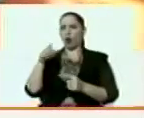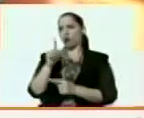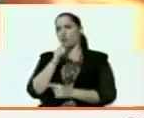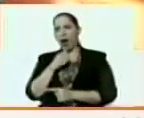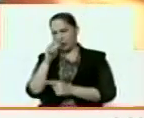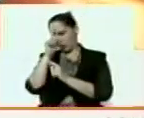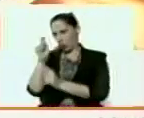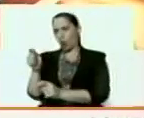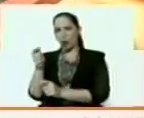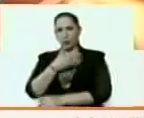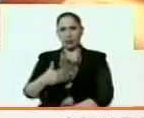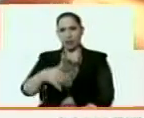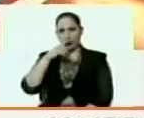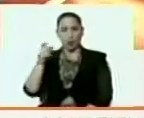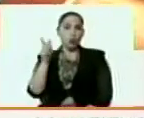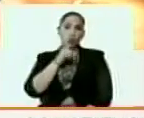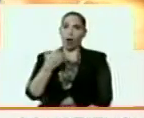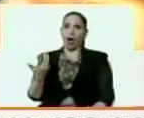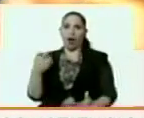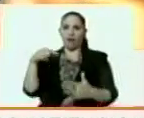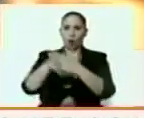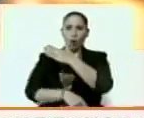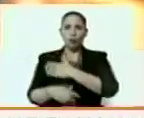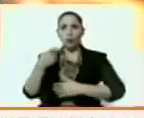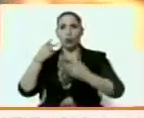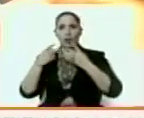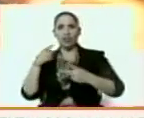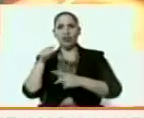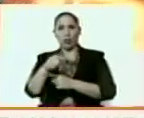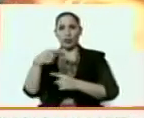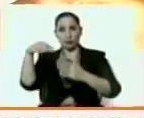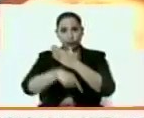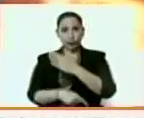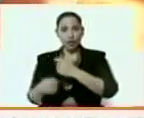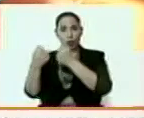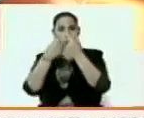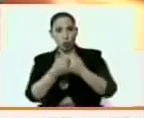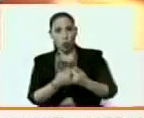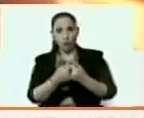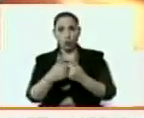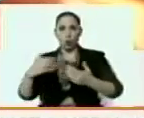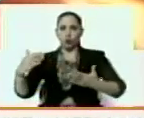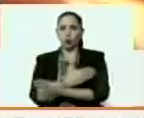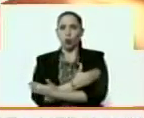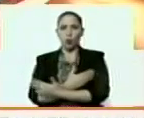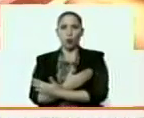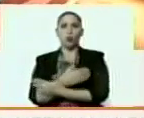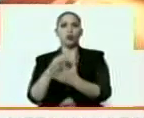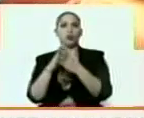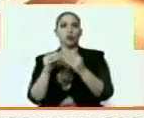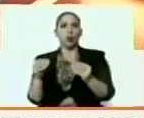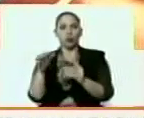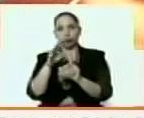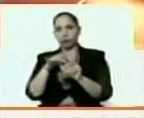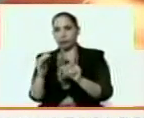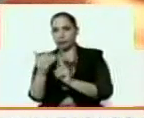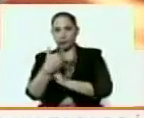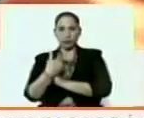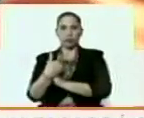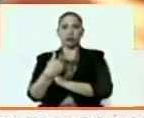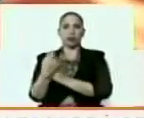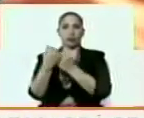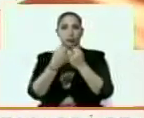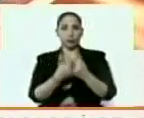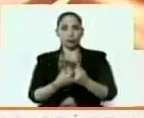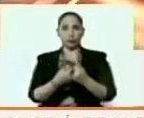Maduro no tenía un trasfondo político, el trasfondo era realmente económico, que es el despojo y el pillaje de los activos de, en este